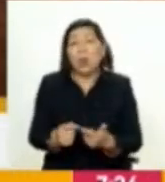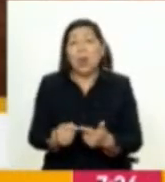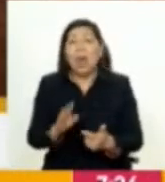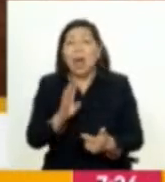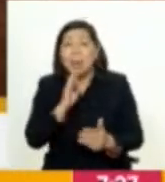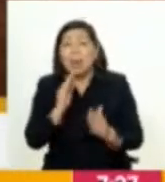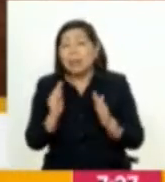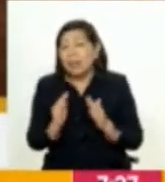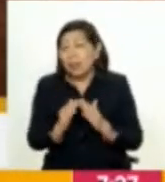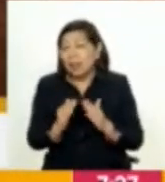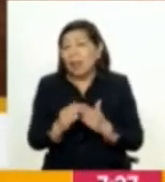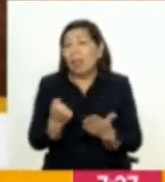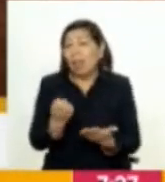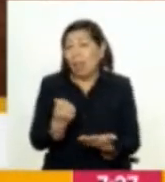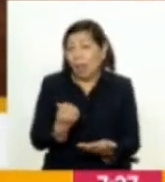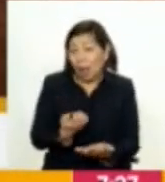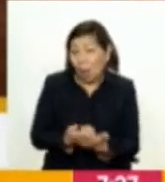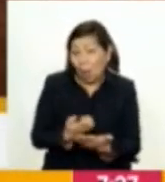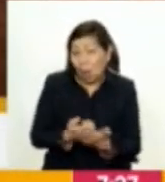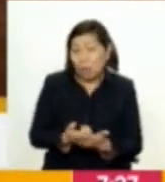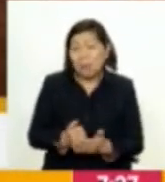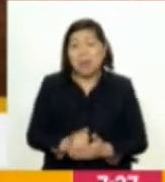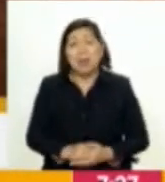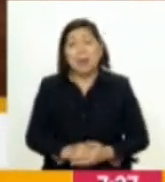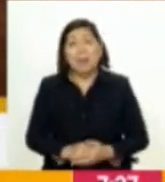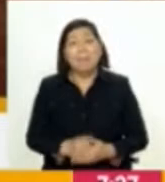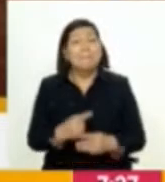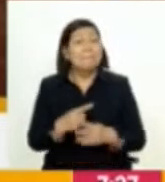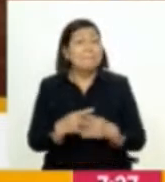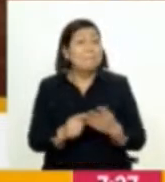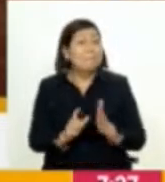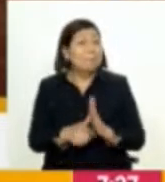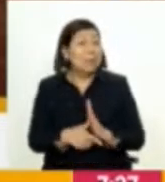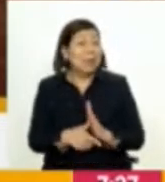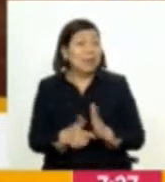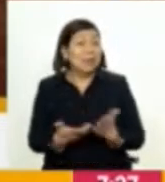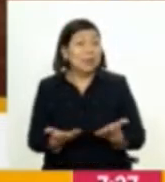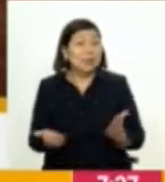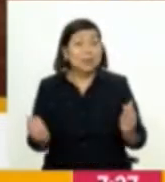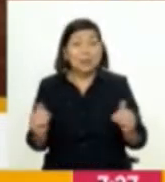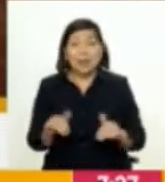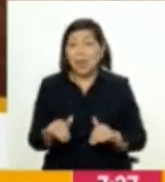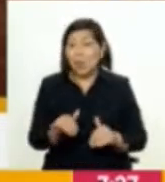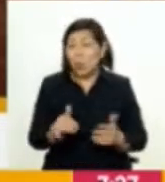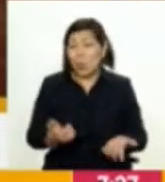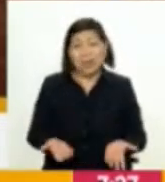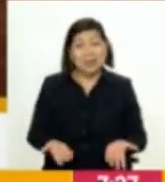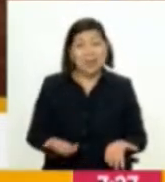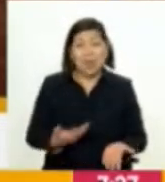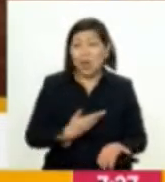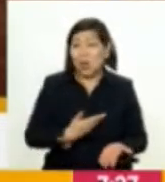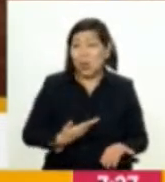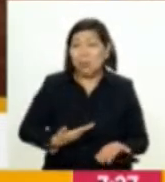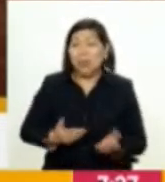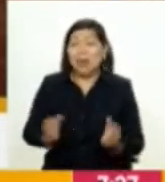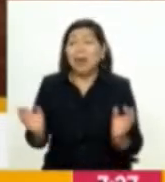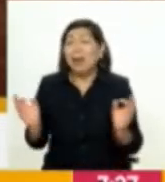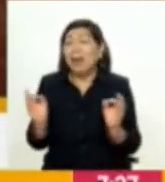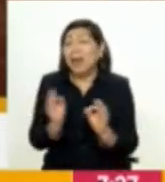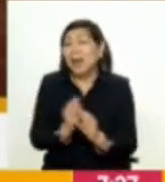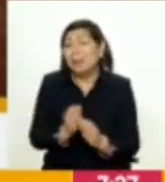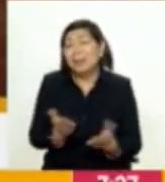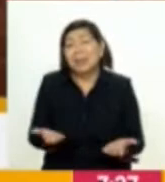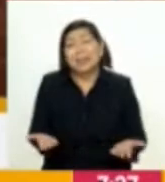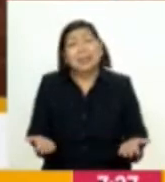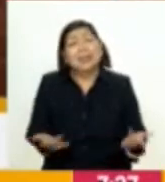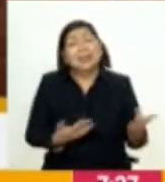de vivienda, de economía, pero luego caemos en lo mismo. Este es un gobierno de transición, ¿no?